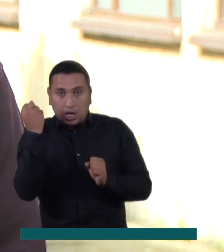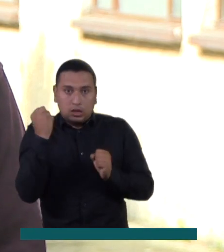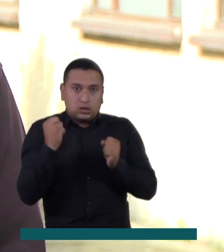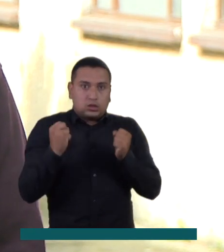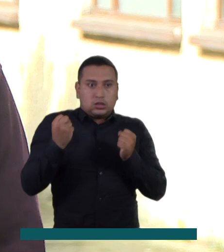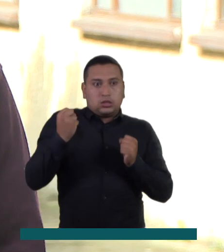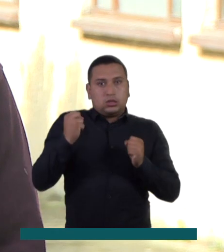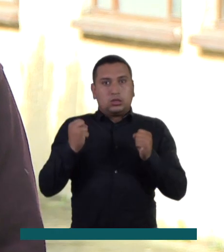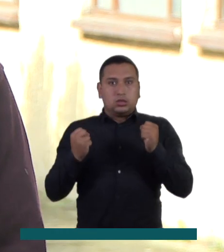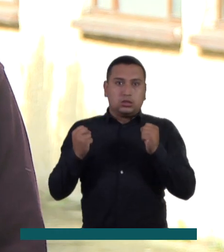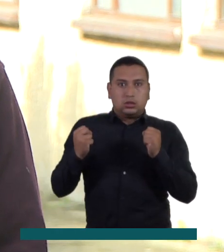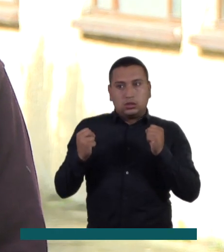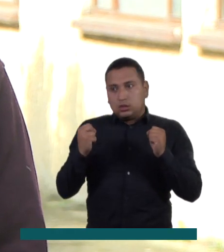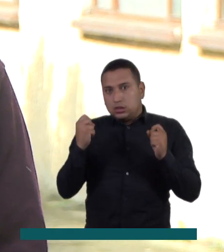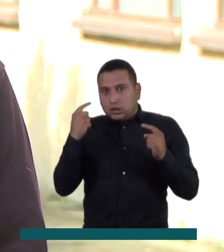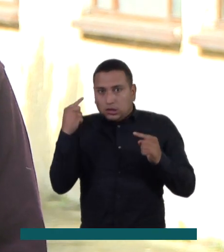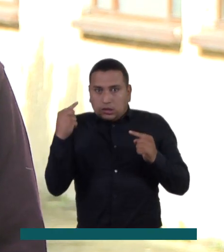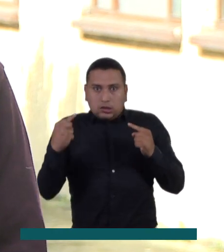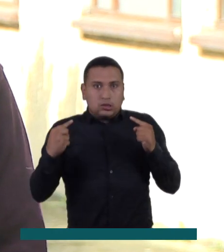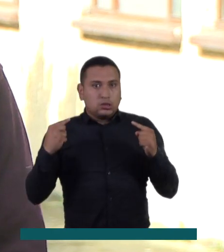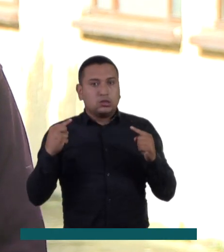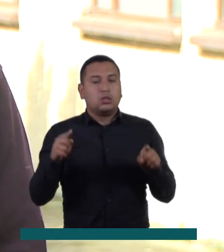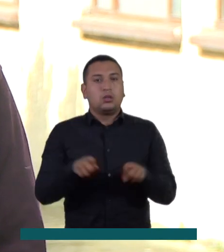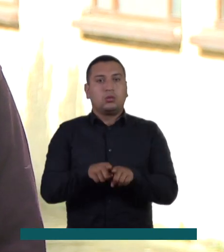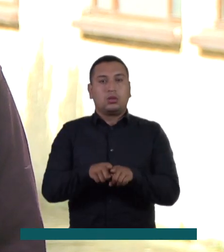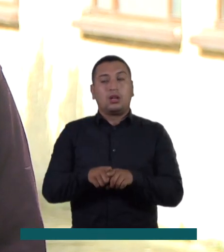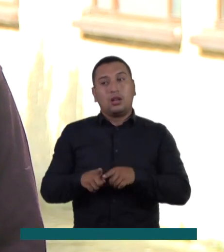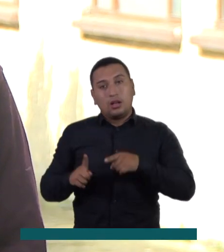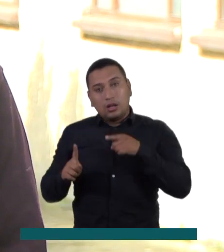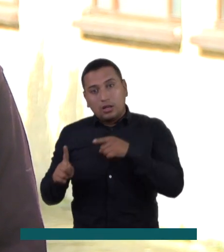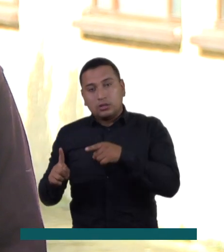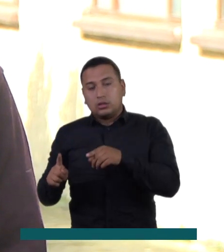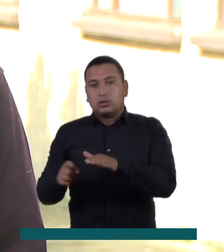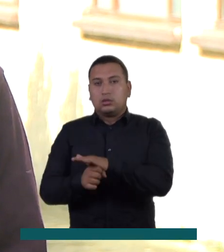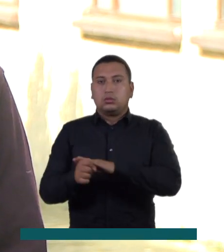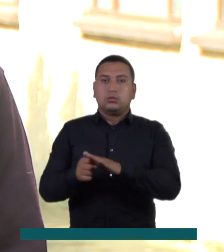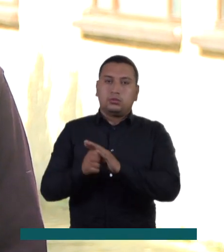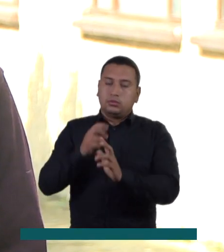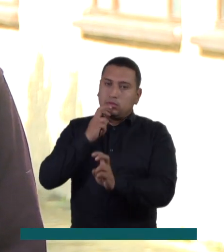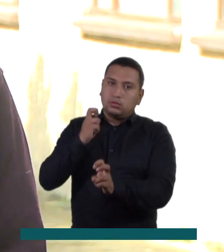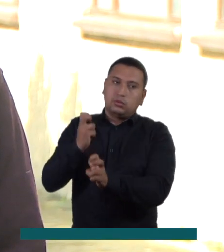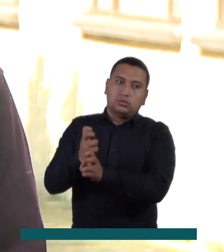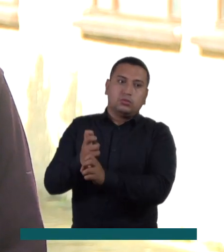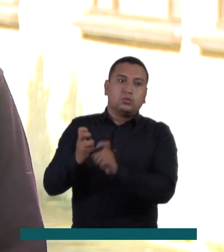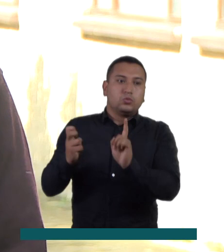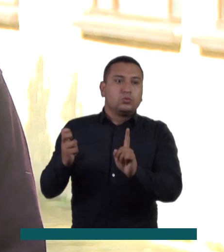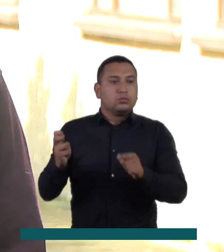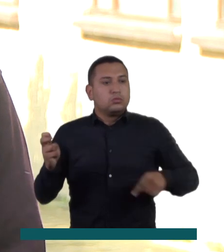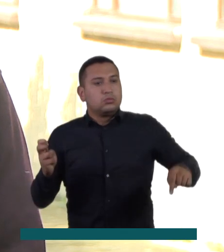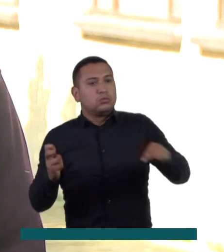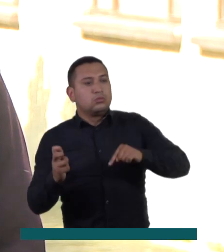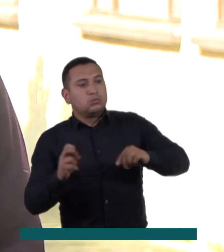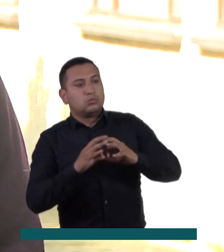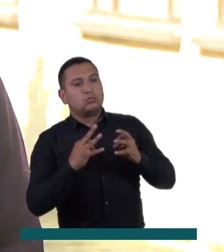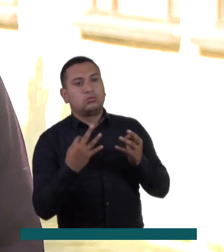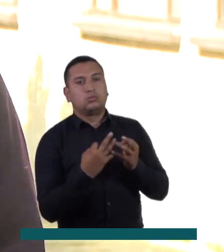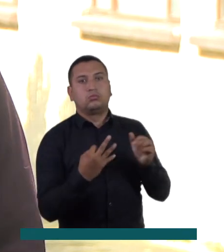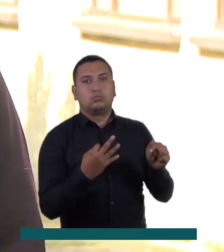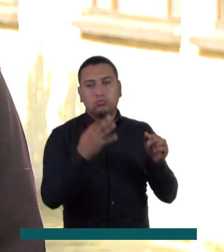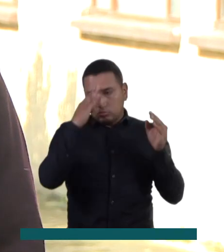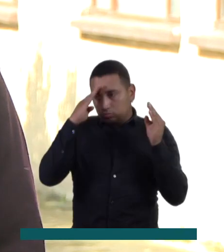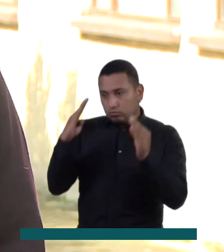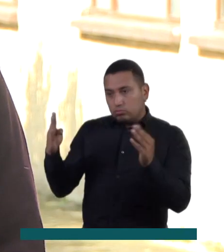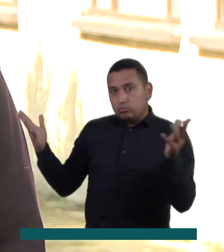y con su hijo que es esquizofrénico. Entonces, hay una situación bastante complicada porque no hay quien, es por la solidaridad de los vecinos